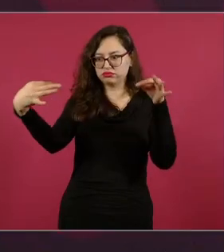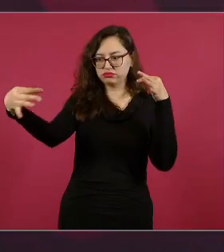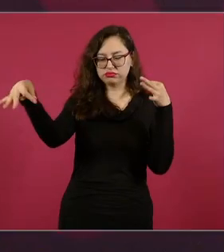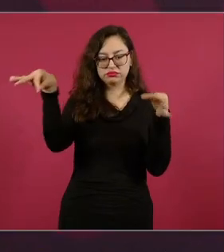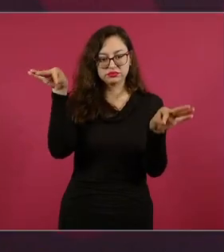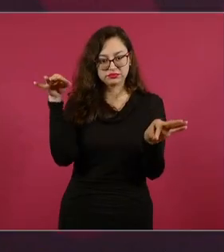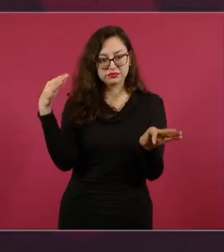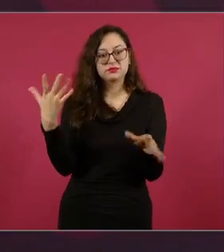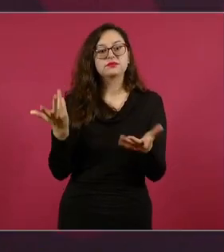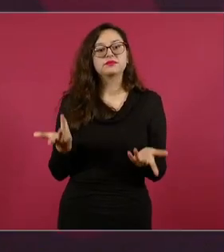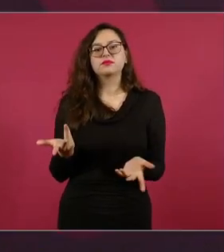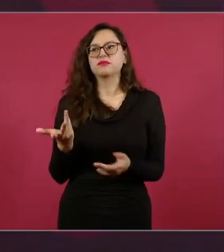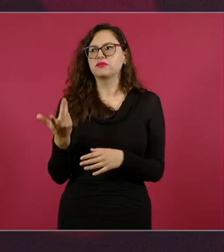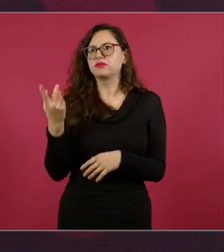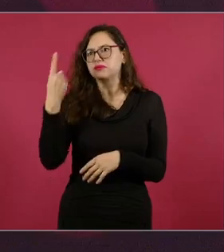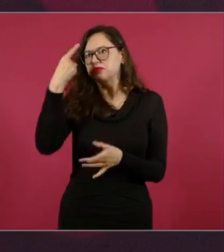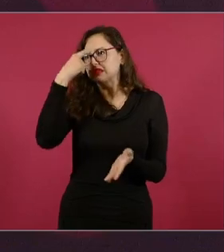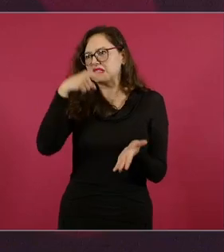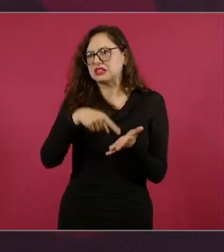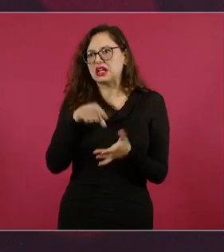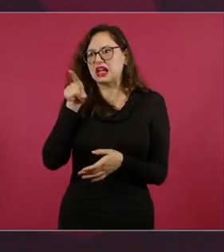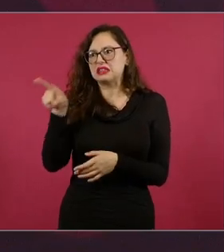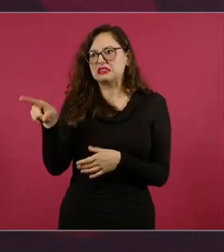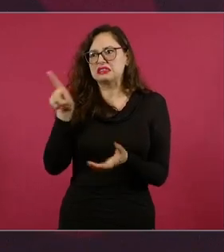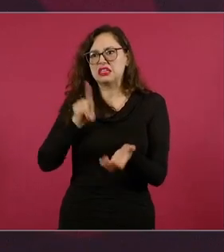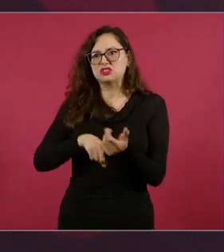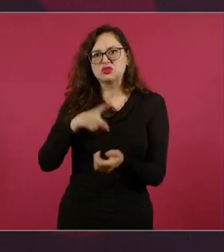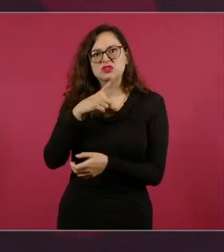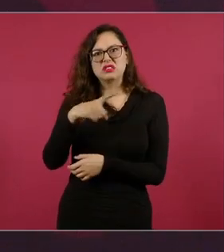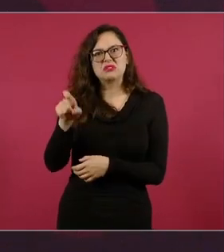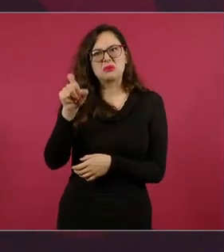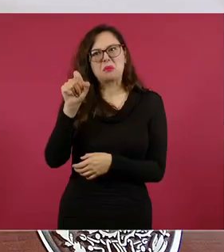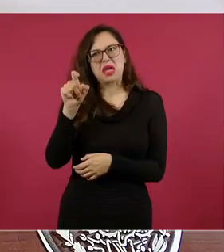Y habían como 120, 140 trabajadores